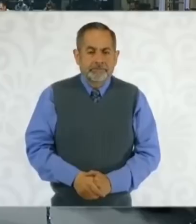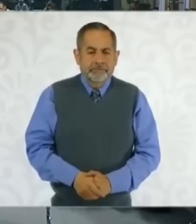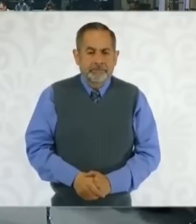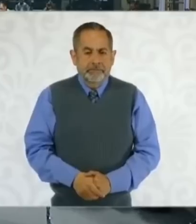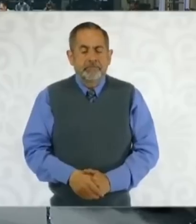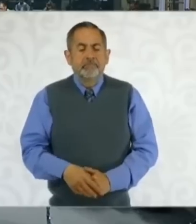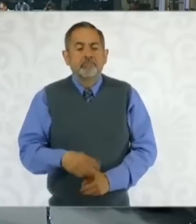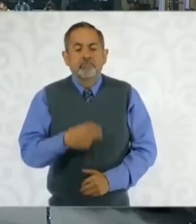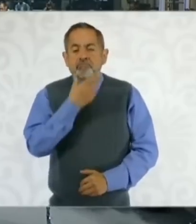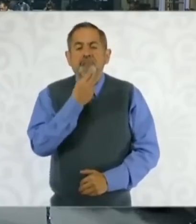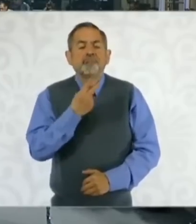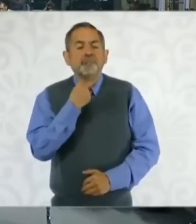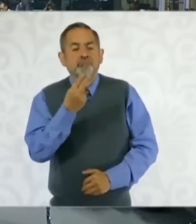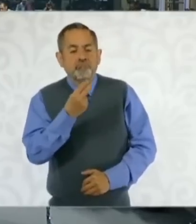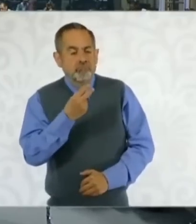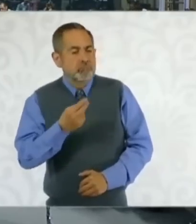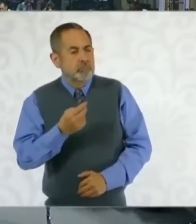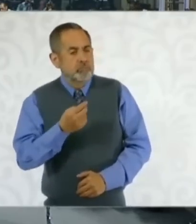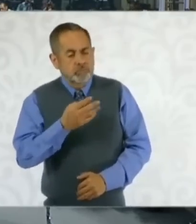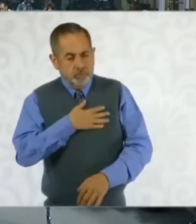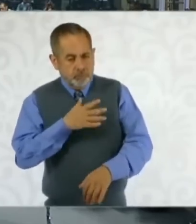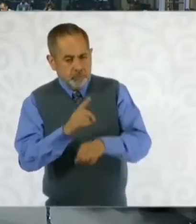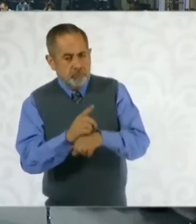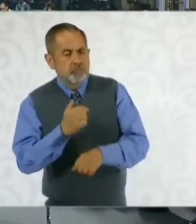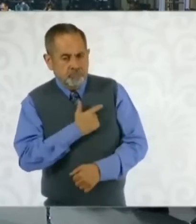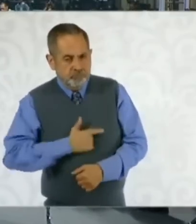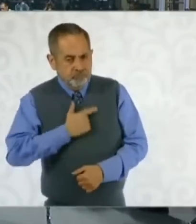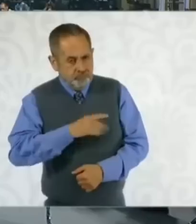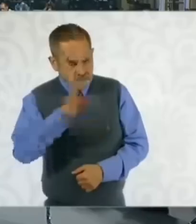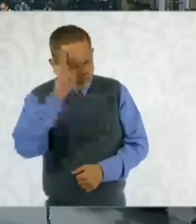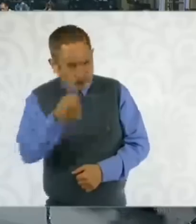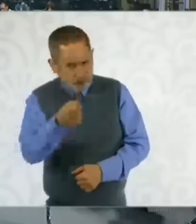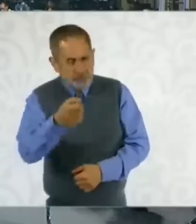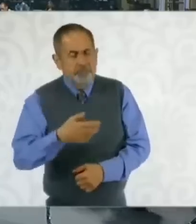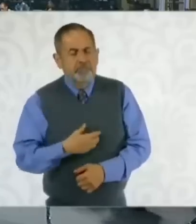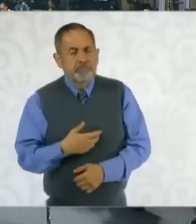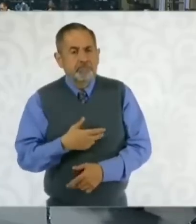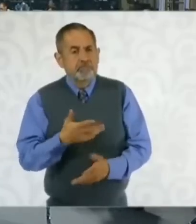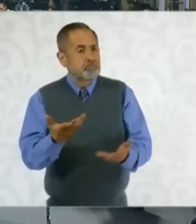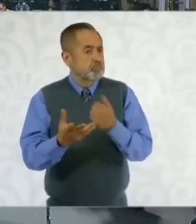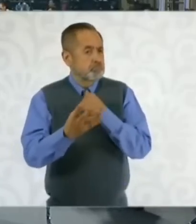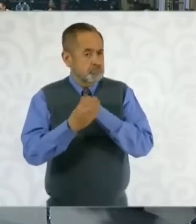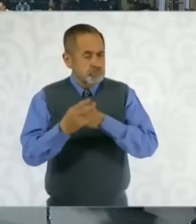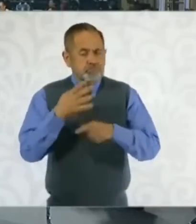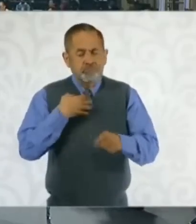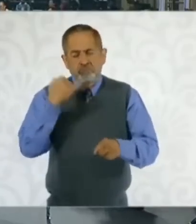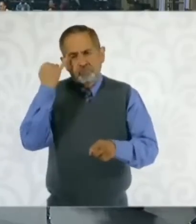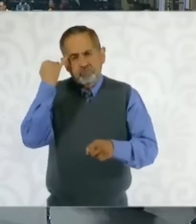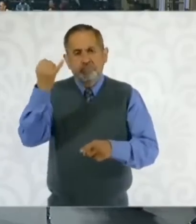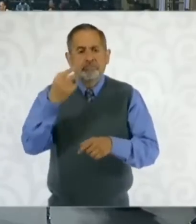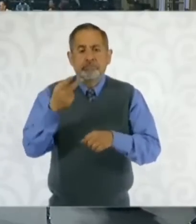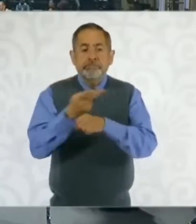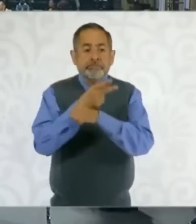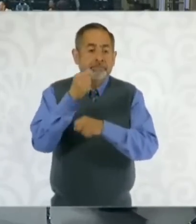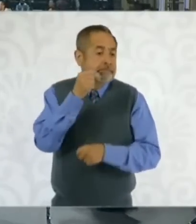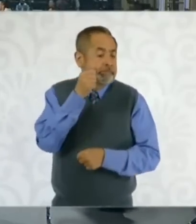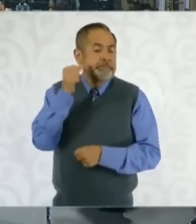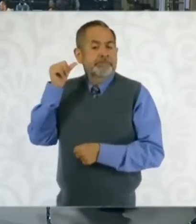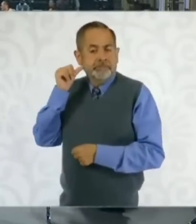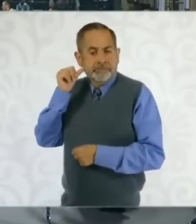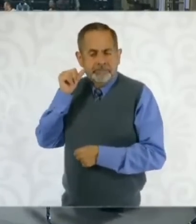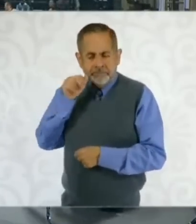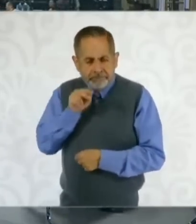Buenos días, Presidenta. Buenos días. Me da mucho gusto saludarla. Si me permite plantear esto que ocurrió ayer y que